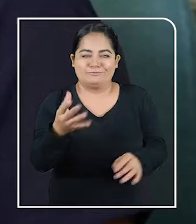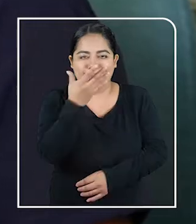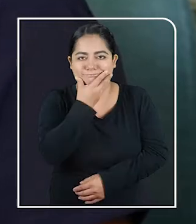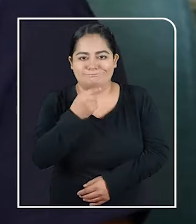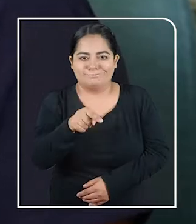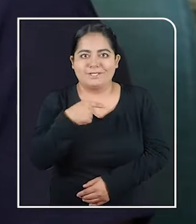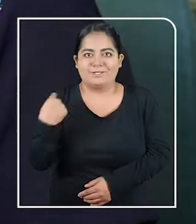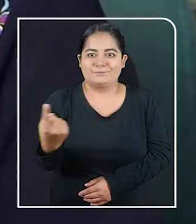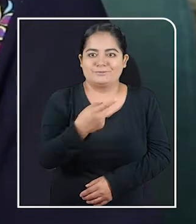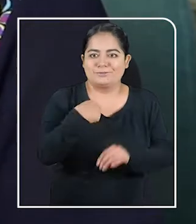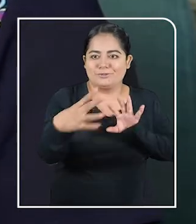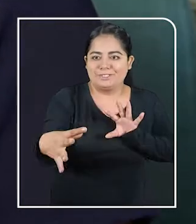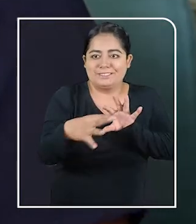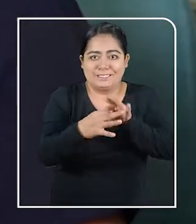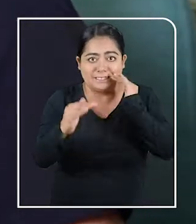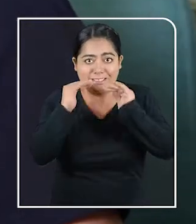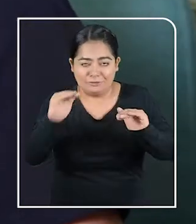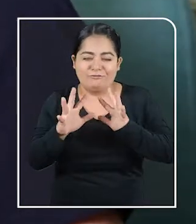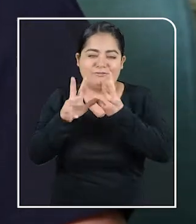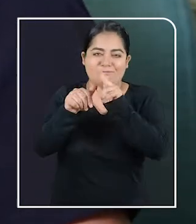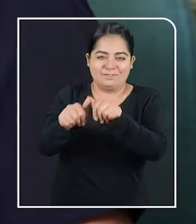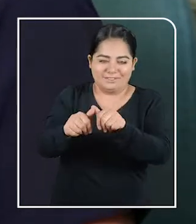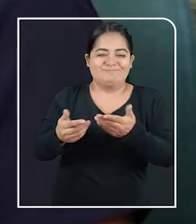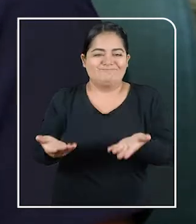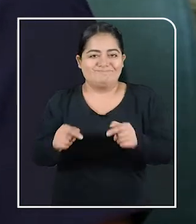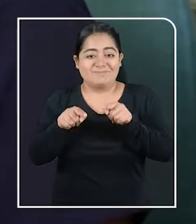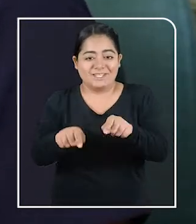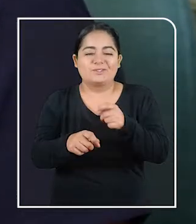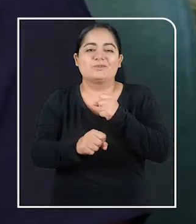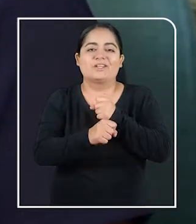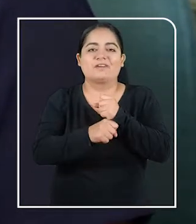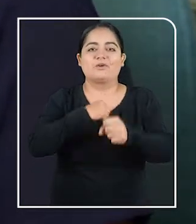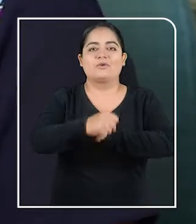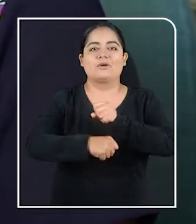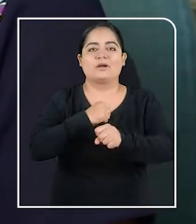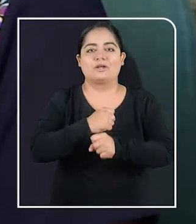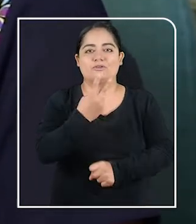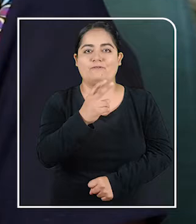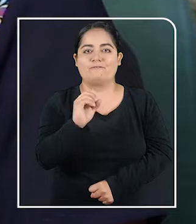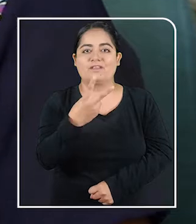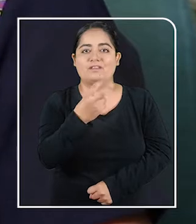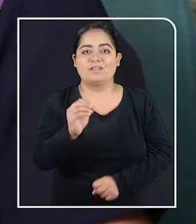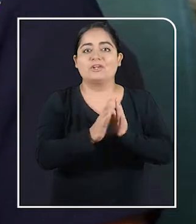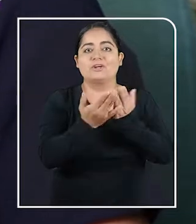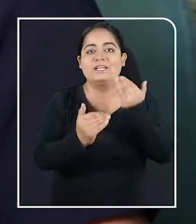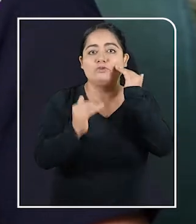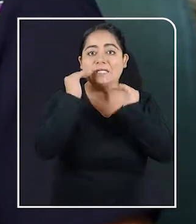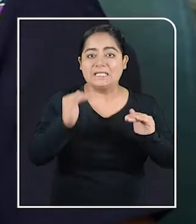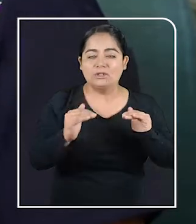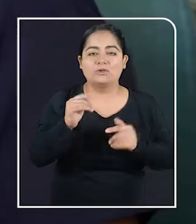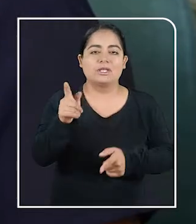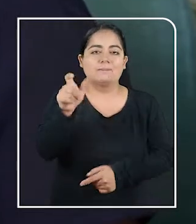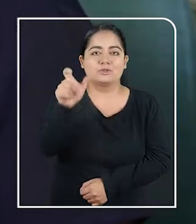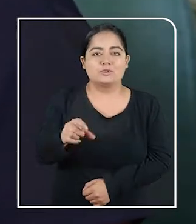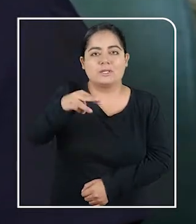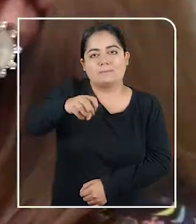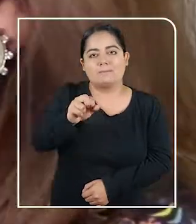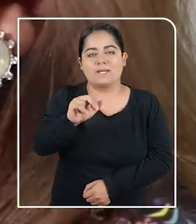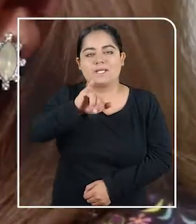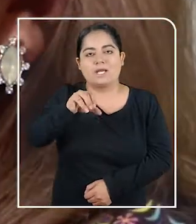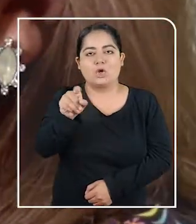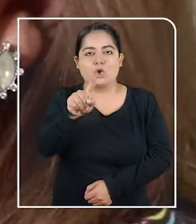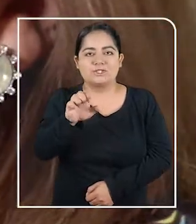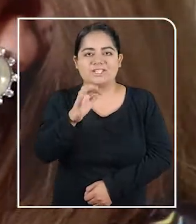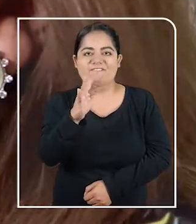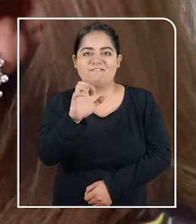pudimos conectarnos tanto con ellos como con su familia. Eso fue el trabajo de 2020 con el libro Niños de María José Ferrada.